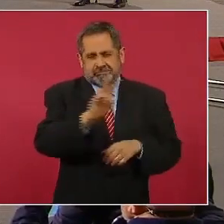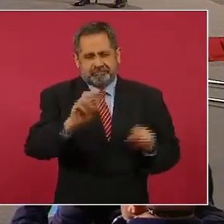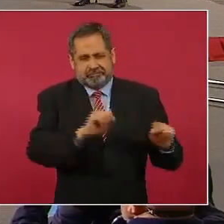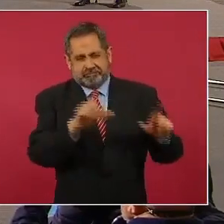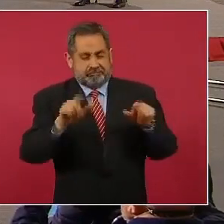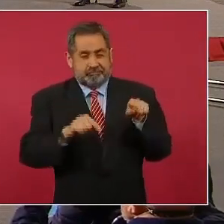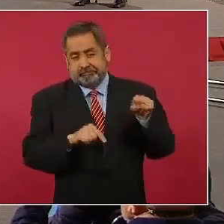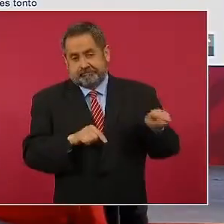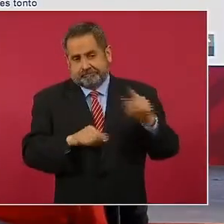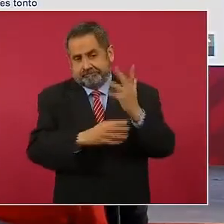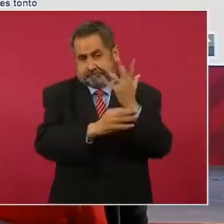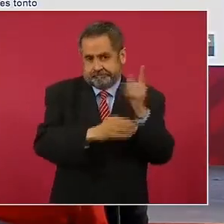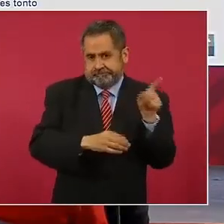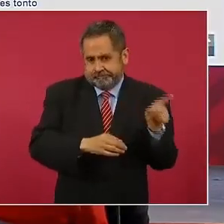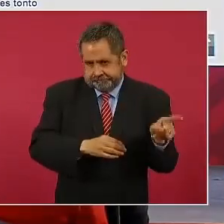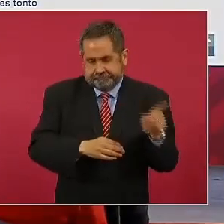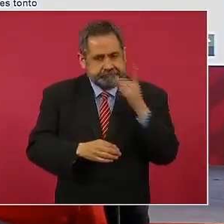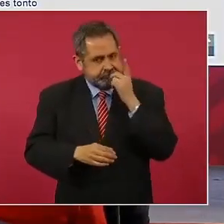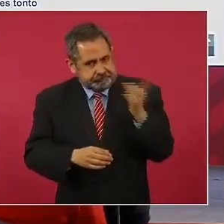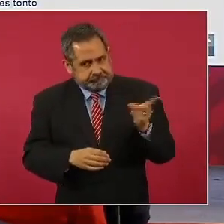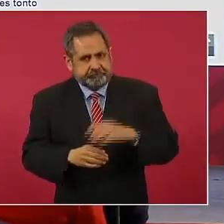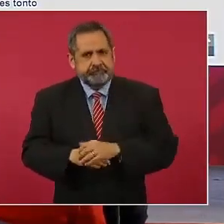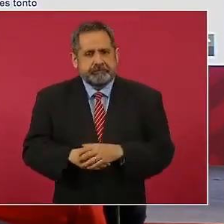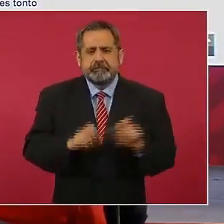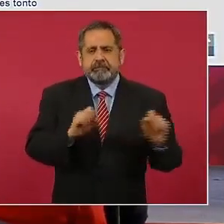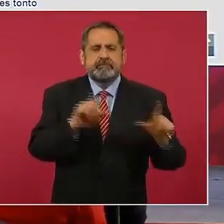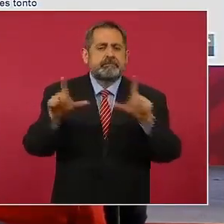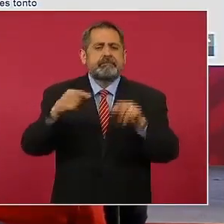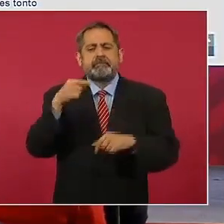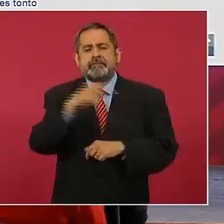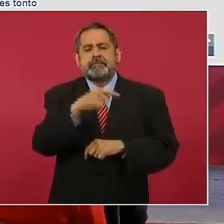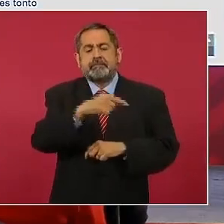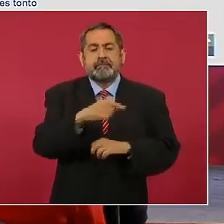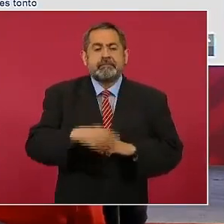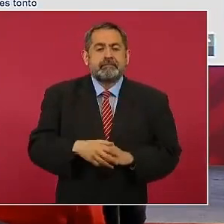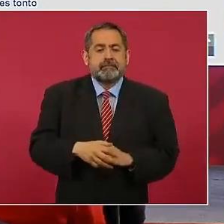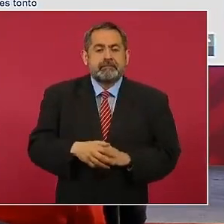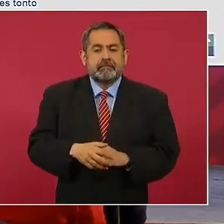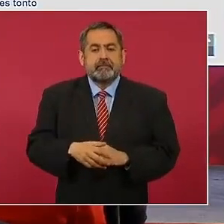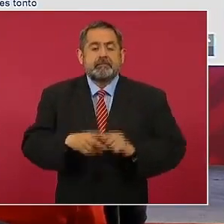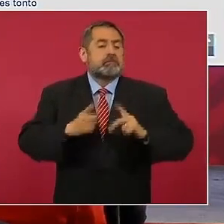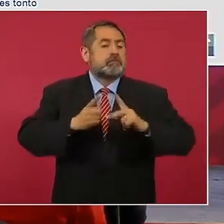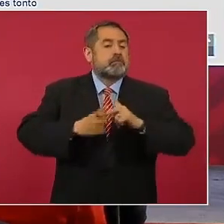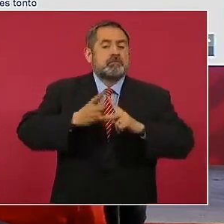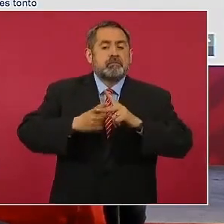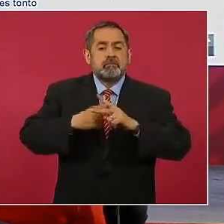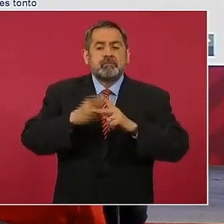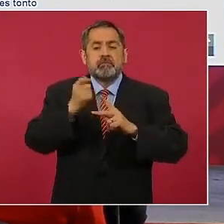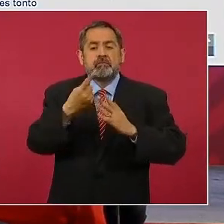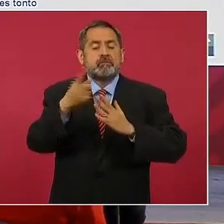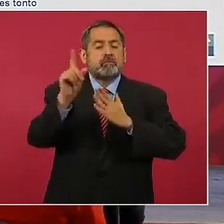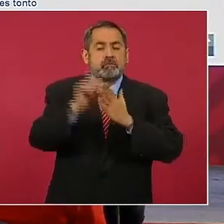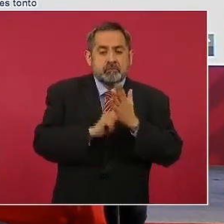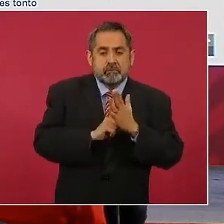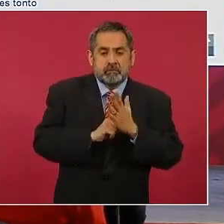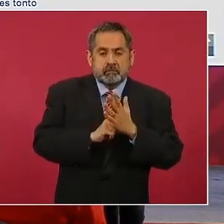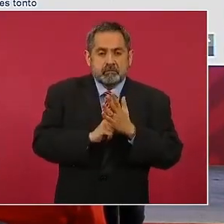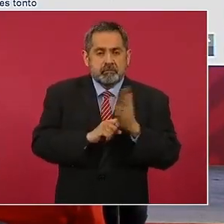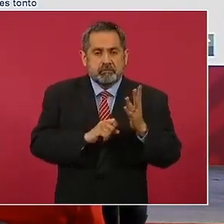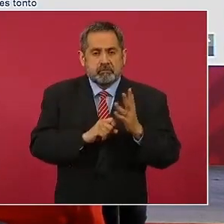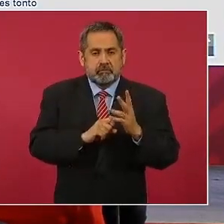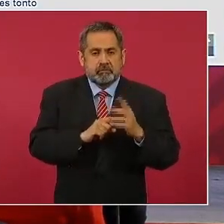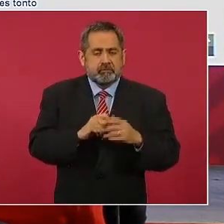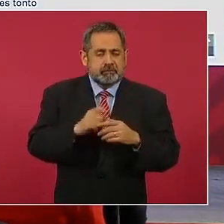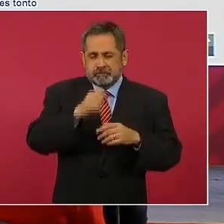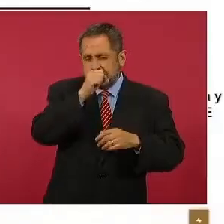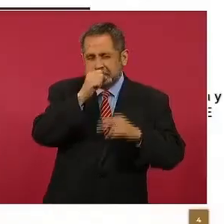web. Y en la página web aparece lo que dice que sería el promedio mensual, dice ahí,